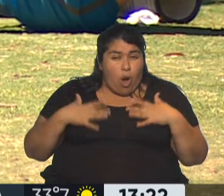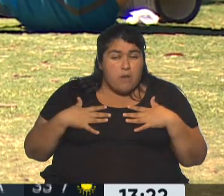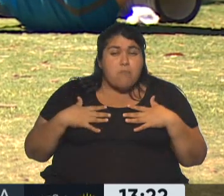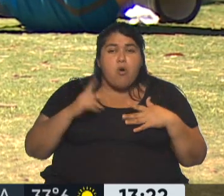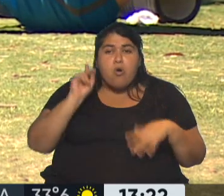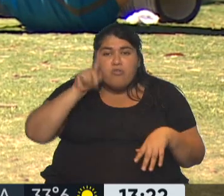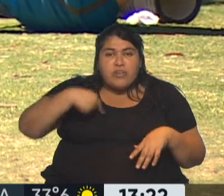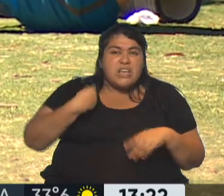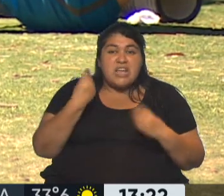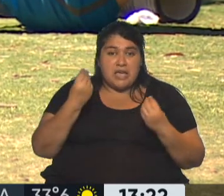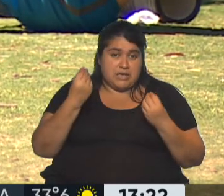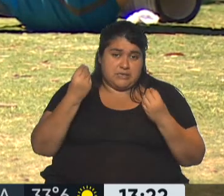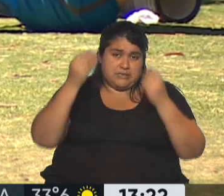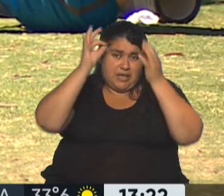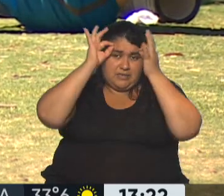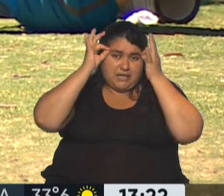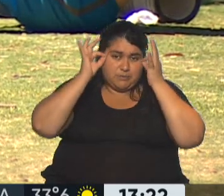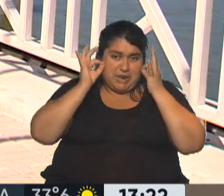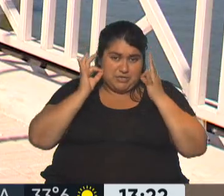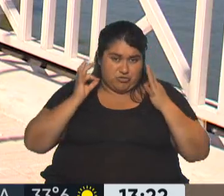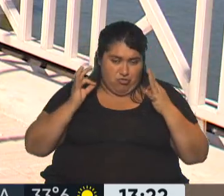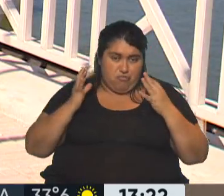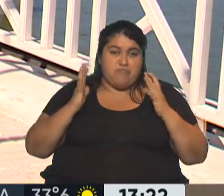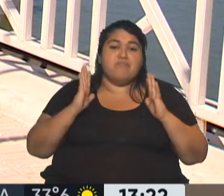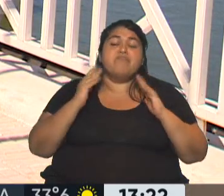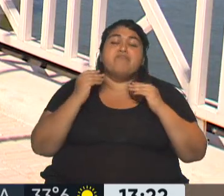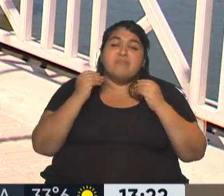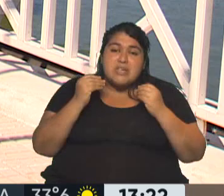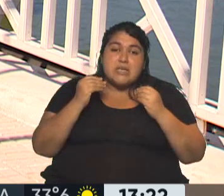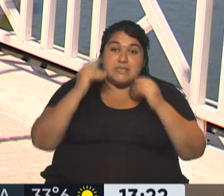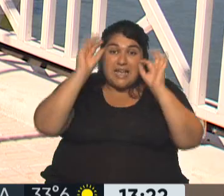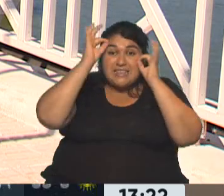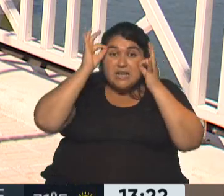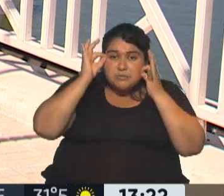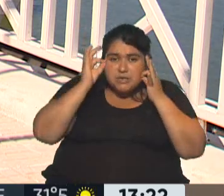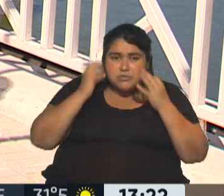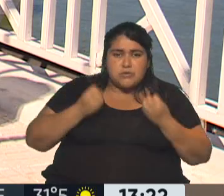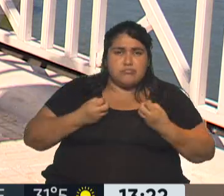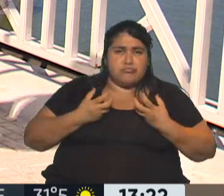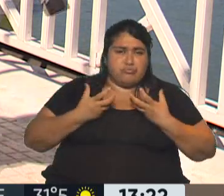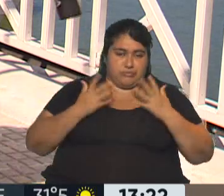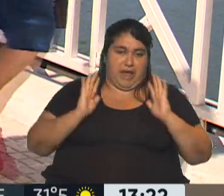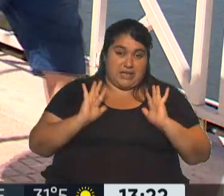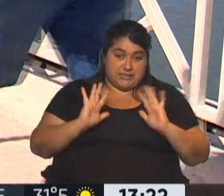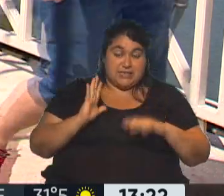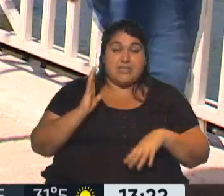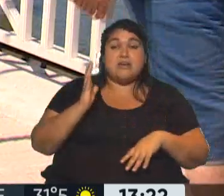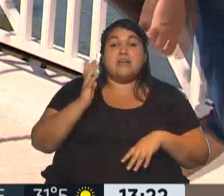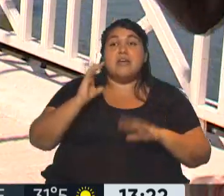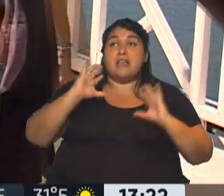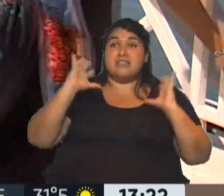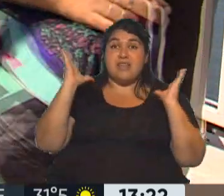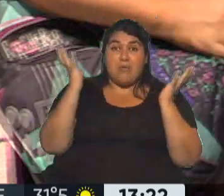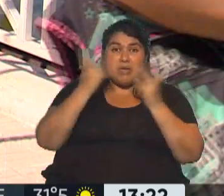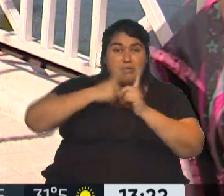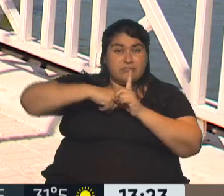que produce y que absorbe el medio es la transpiración a través de la piel. Y por transpiración y evaporación eliminamos calor. Cuando la temperatura ambiente supera